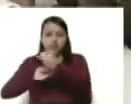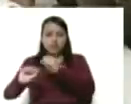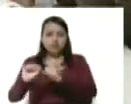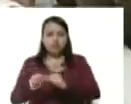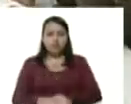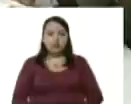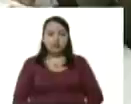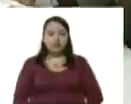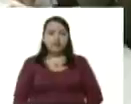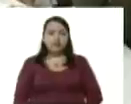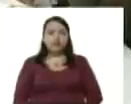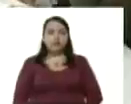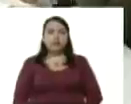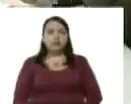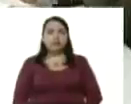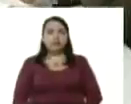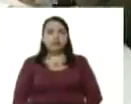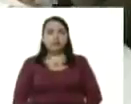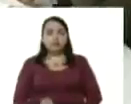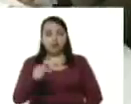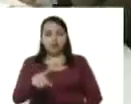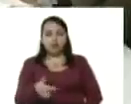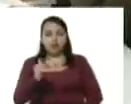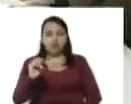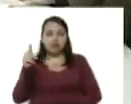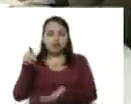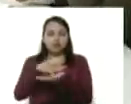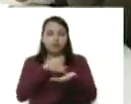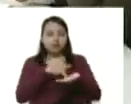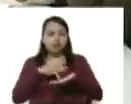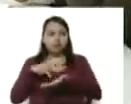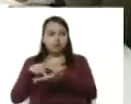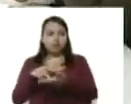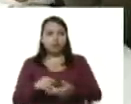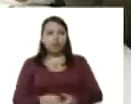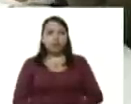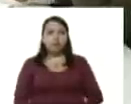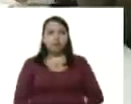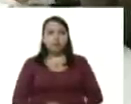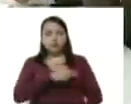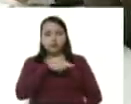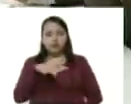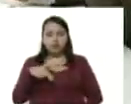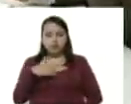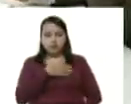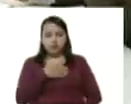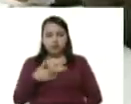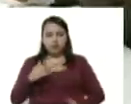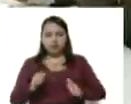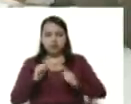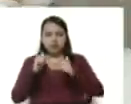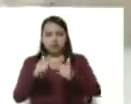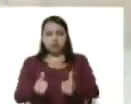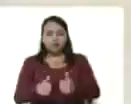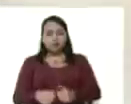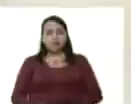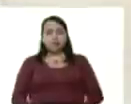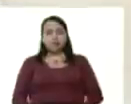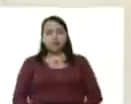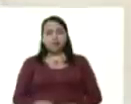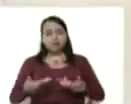que hoy se encuentran presentes. Nosotros queremos comenzar por